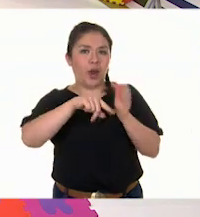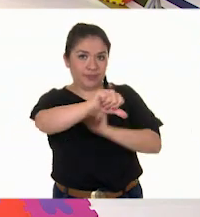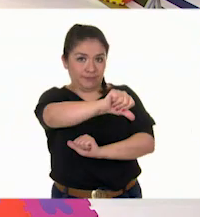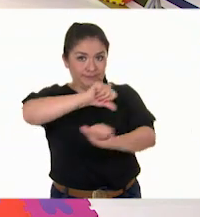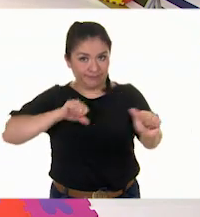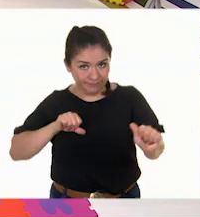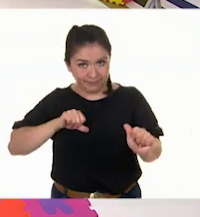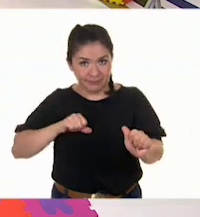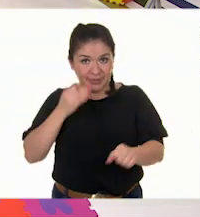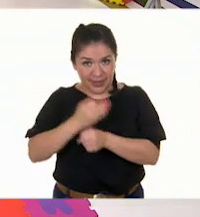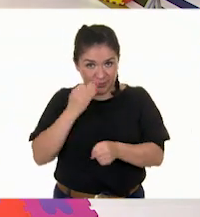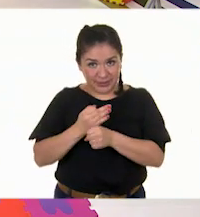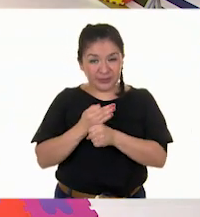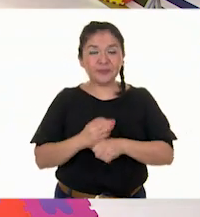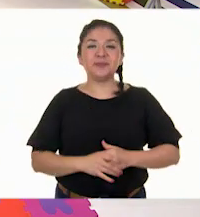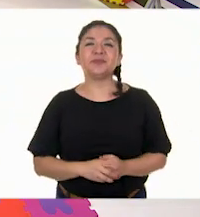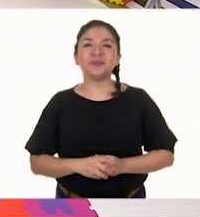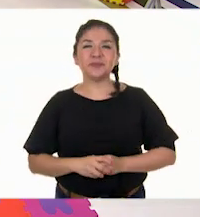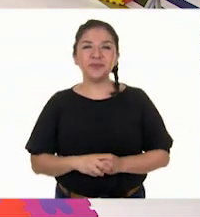Mariana,